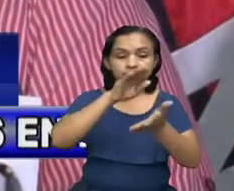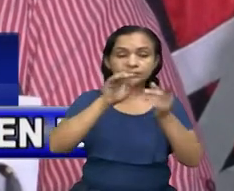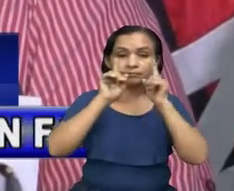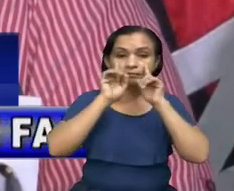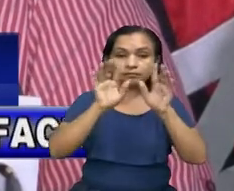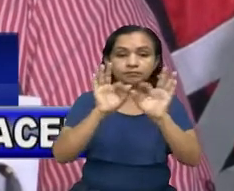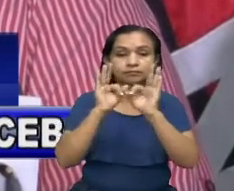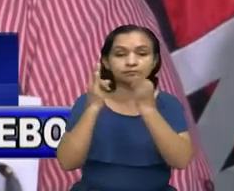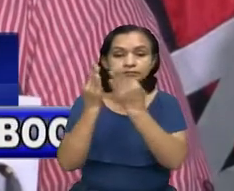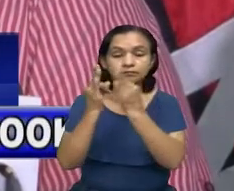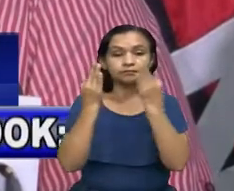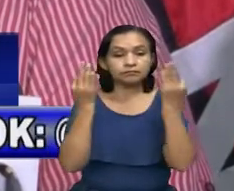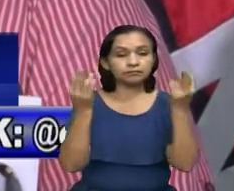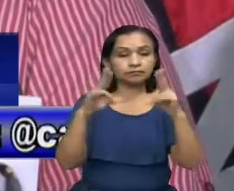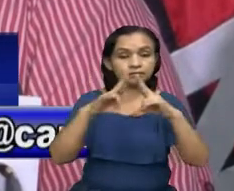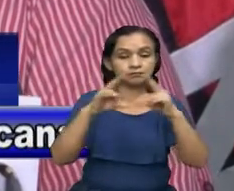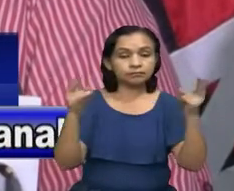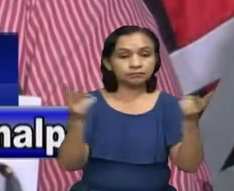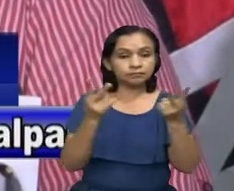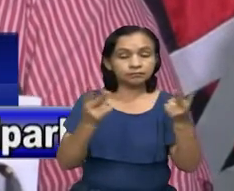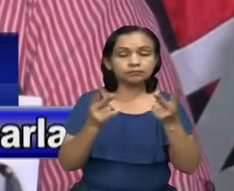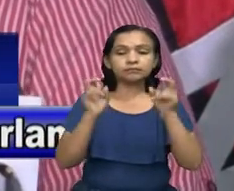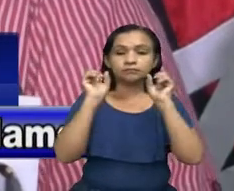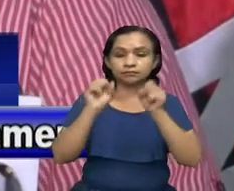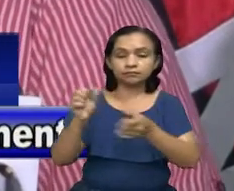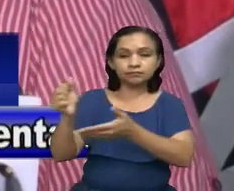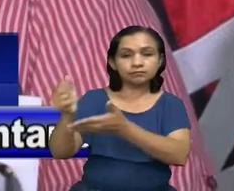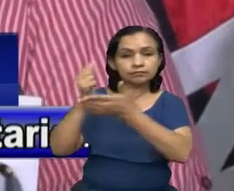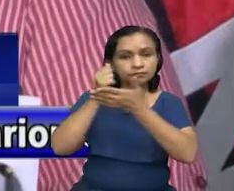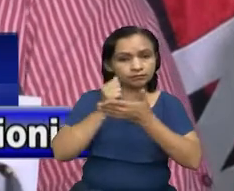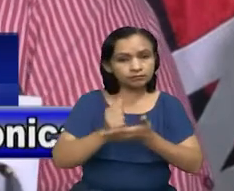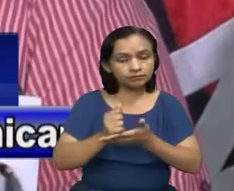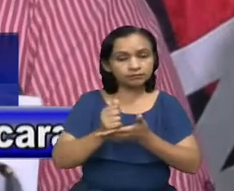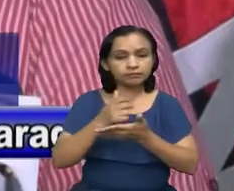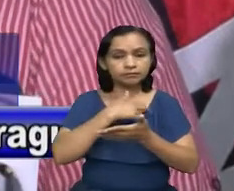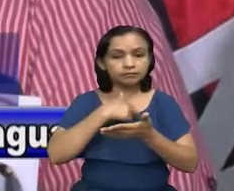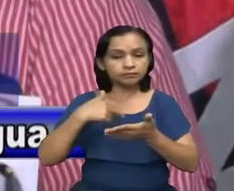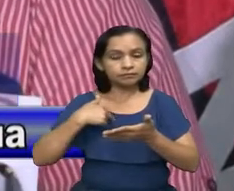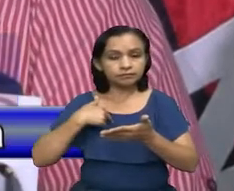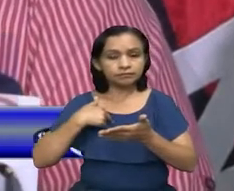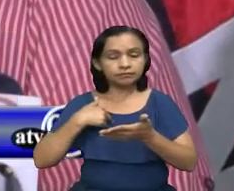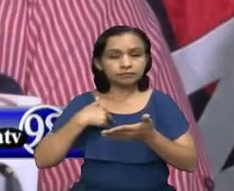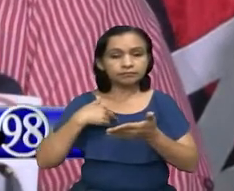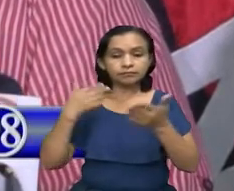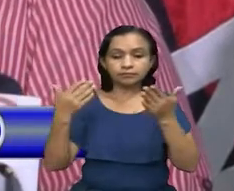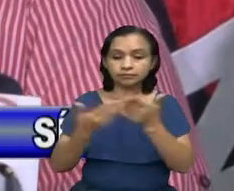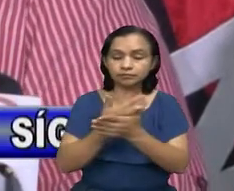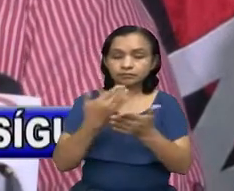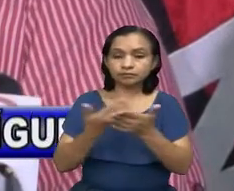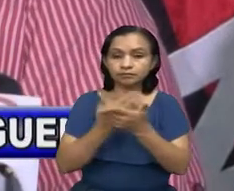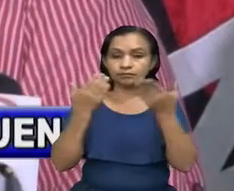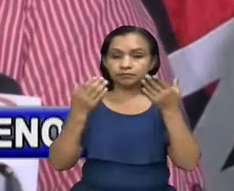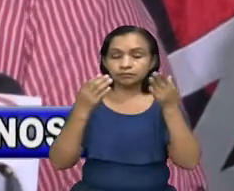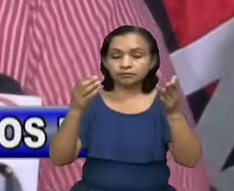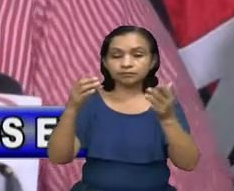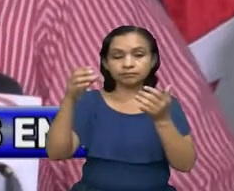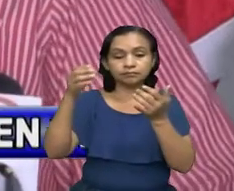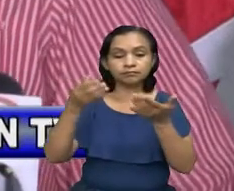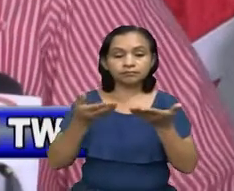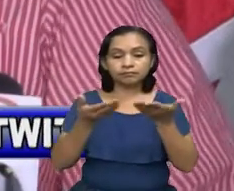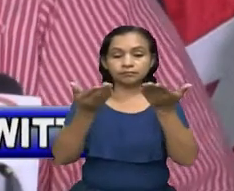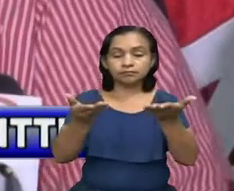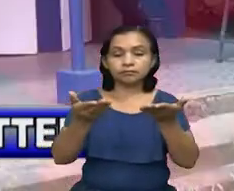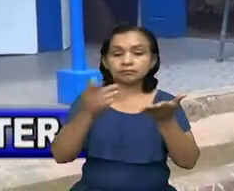nuestras familias nicaragüenses, que esta actualización permitirá actualizar y llevar nuevas tendencias tecnológicas hacia el